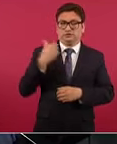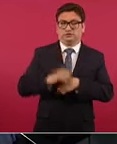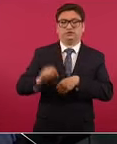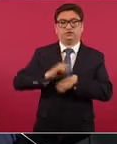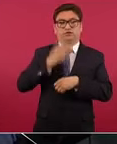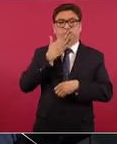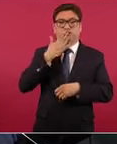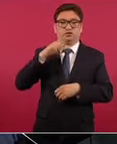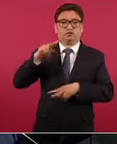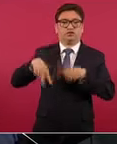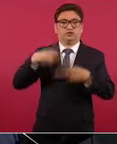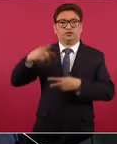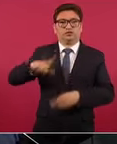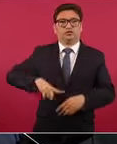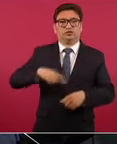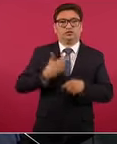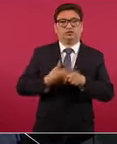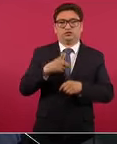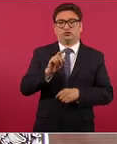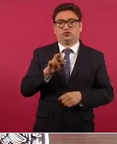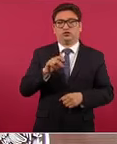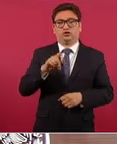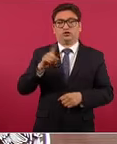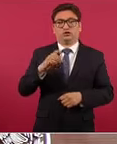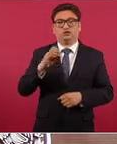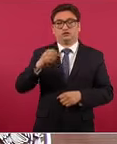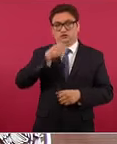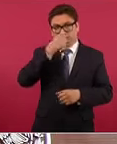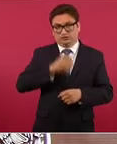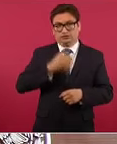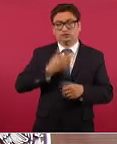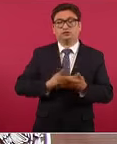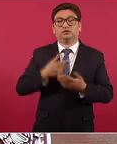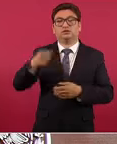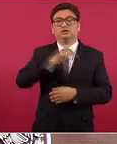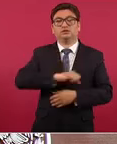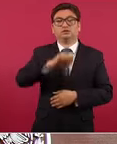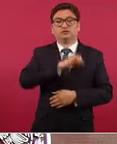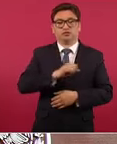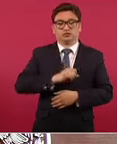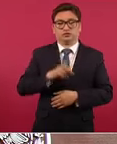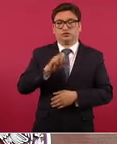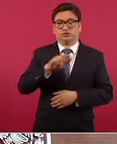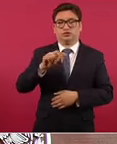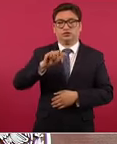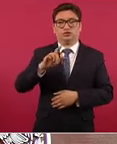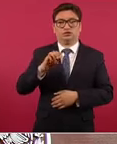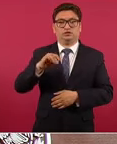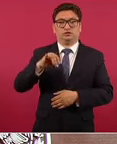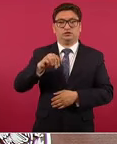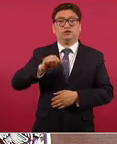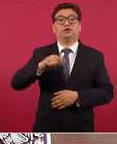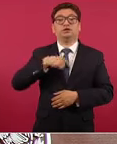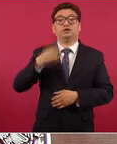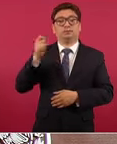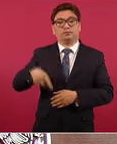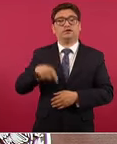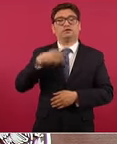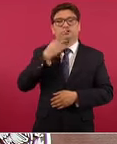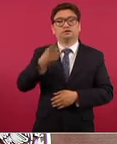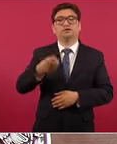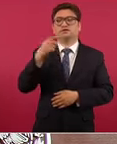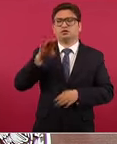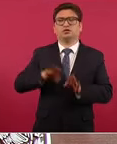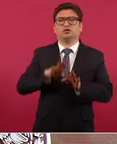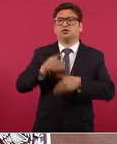su honor estamos trabajando con el gobernador durazo con el secretario de salud el doctor alomía justo para ver en qué etapa